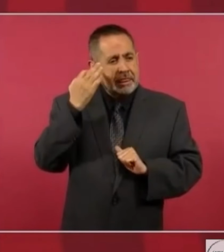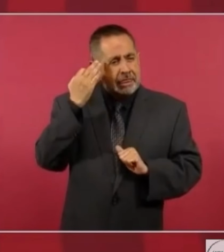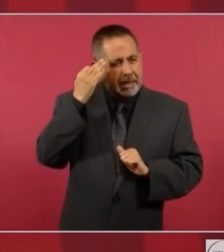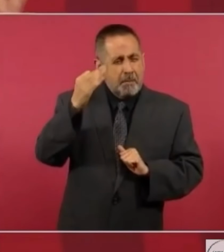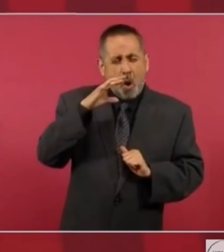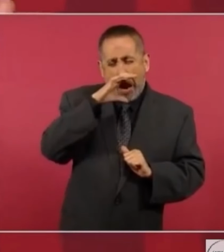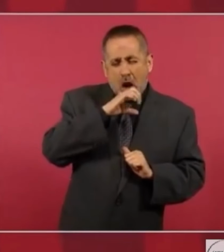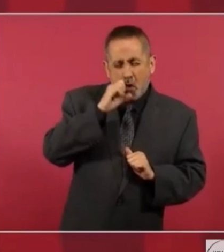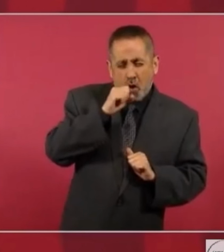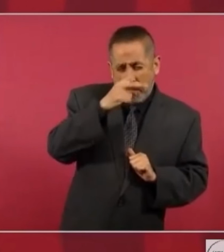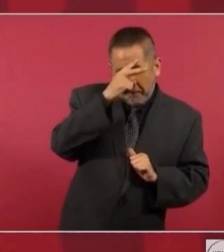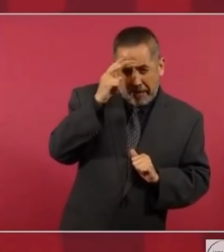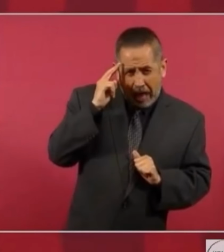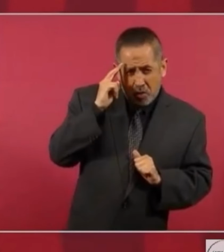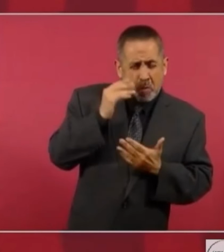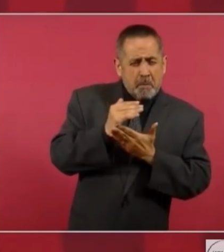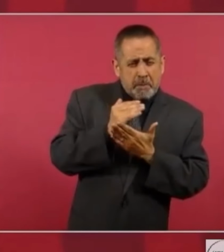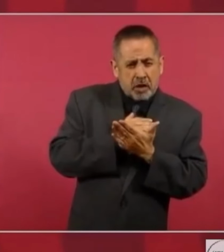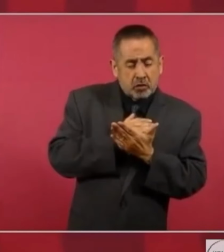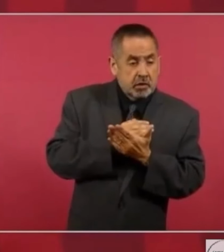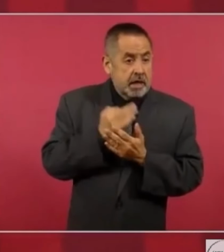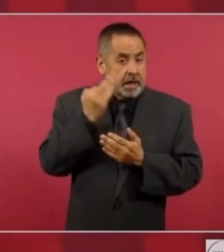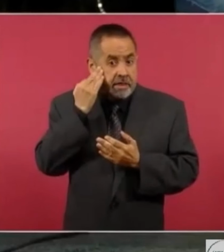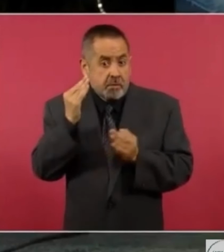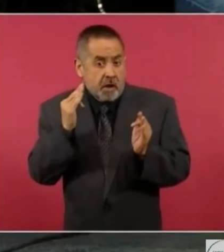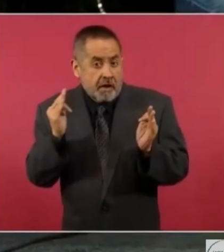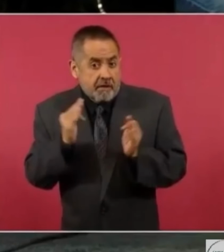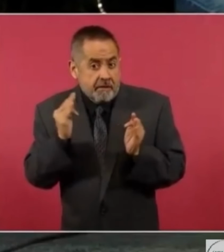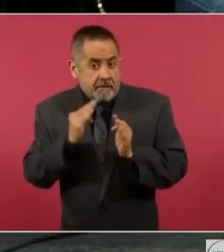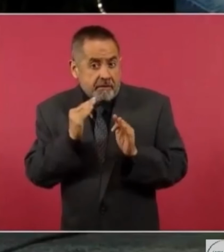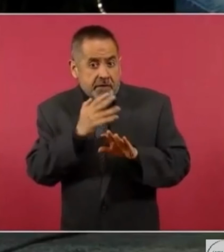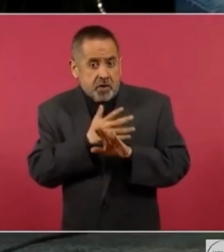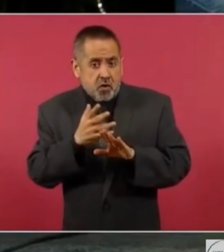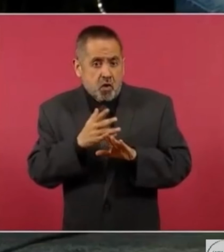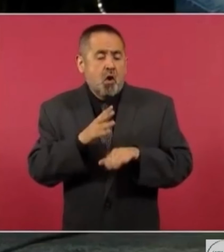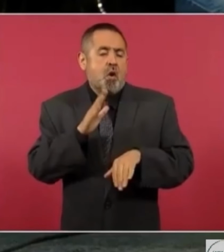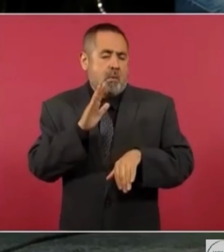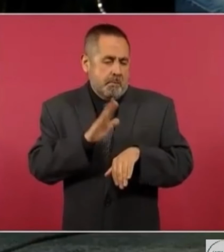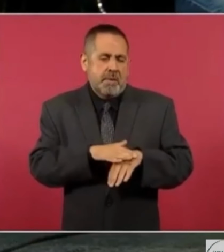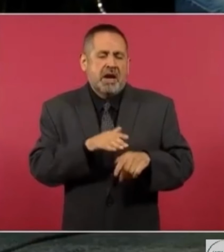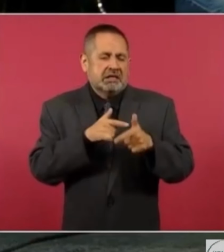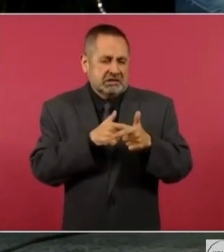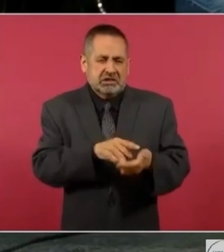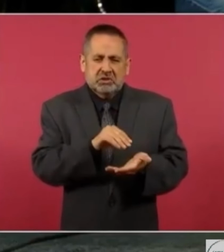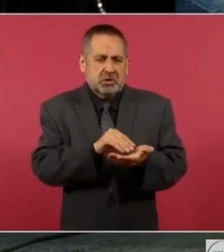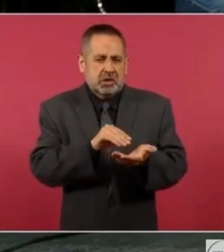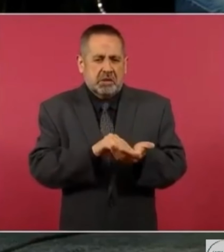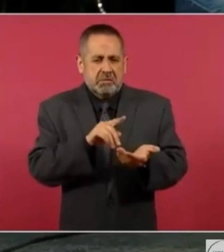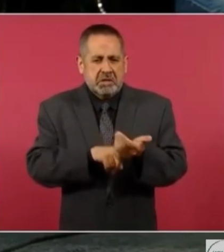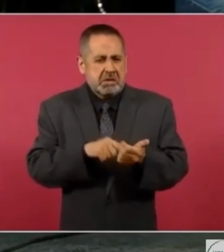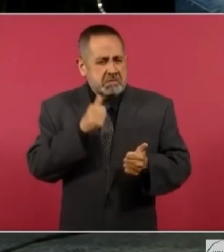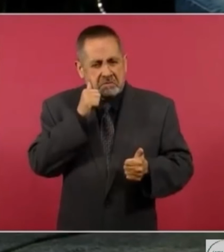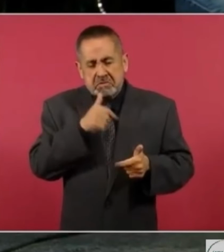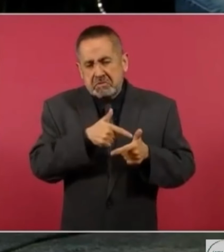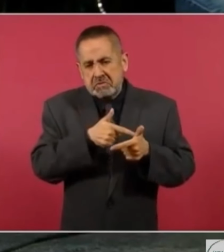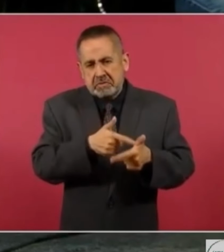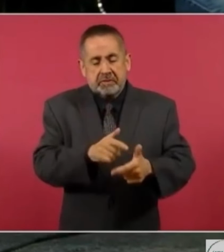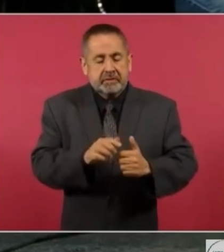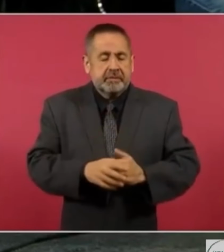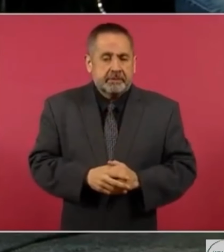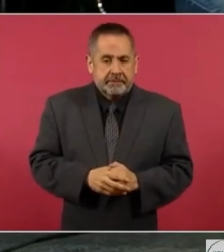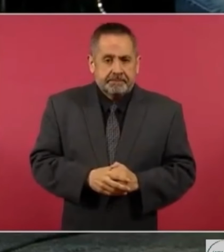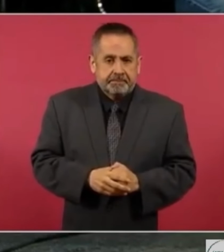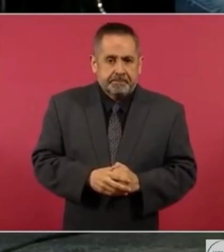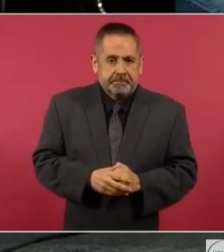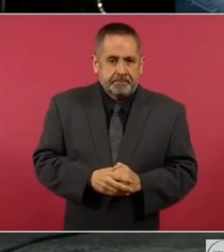veranos y más oleadas invernales, de modo que ya permanezca como un virus persistente. Ahora, una de